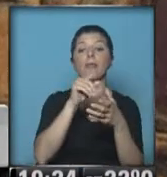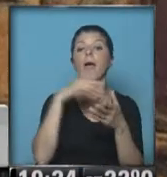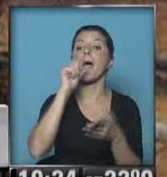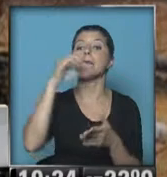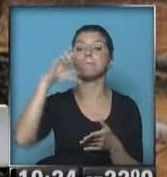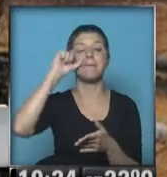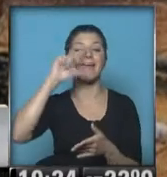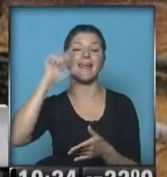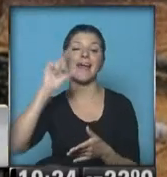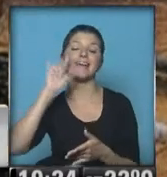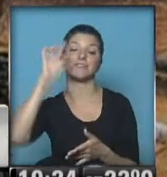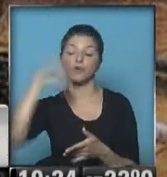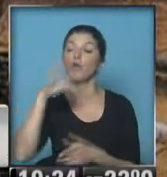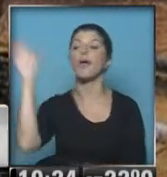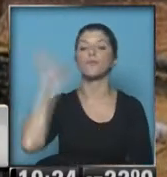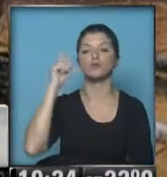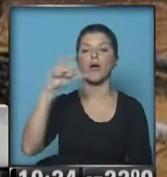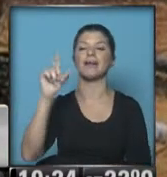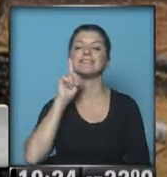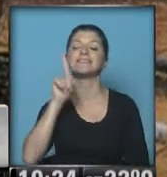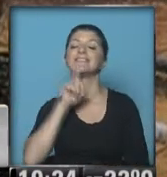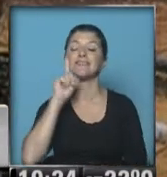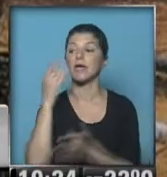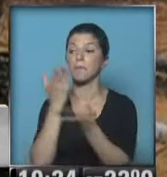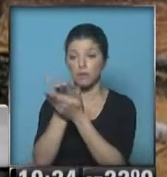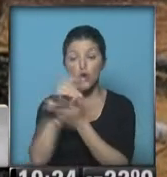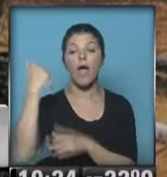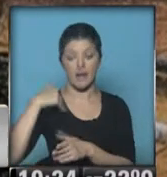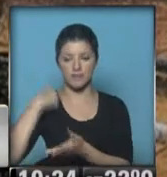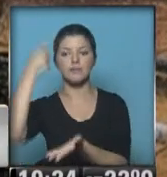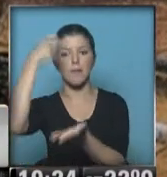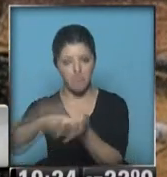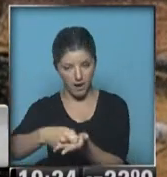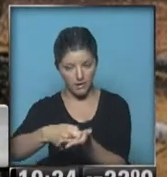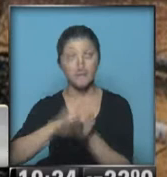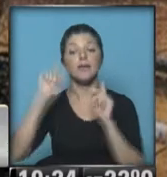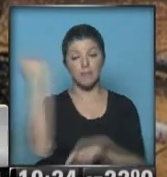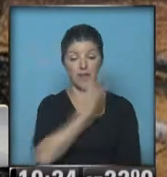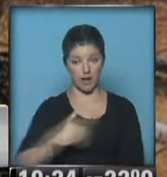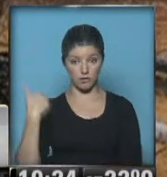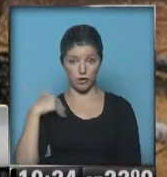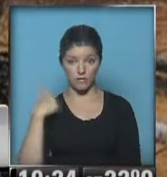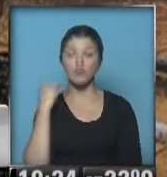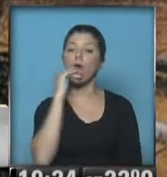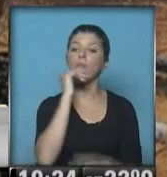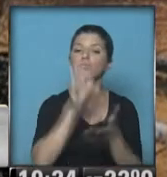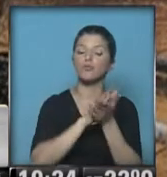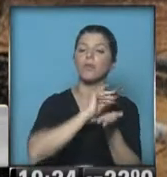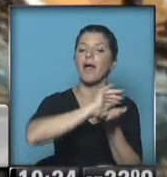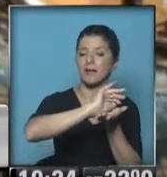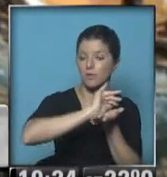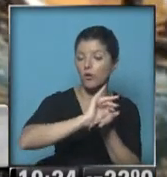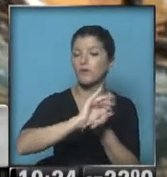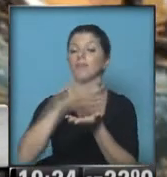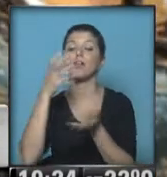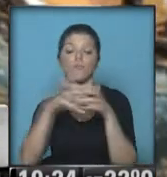al Citibank reclamando pagar en la Argentina, al Estado argentino argumentando otra vez la diferencia entre acreedores y los fondos buitres,